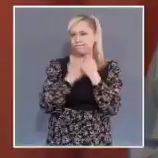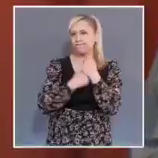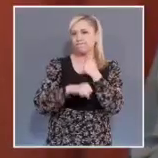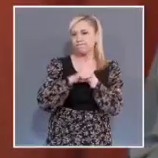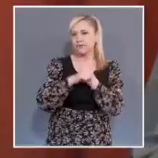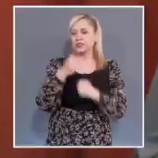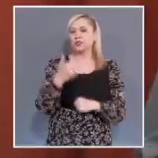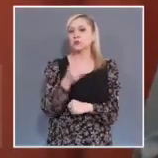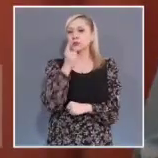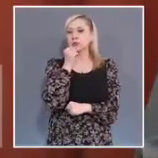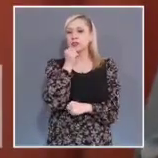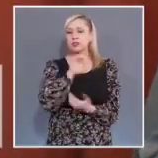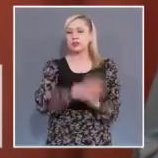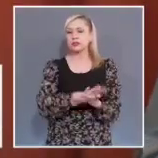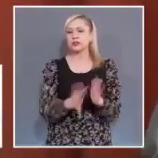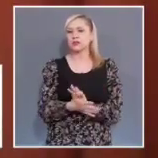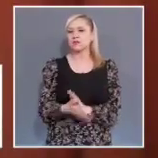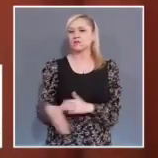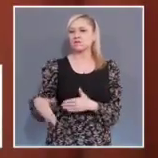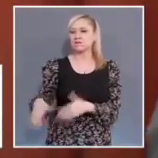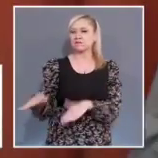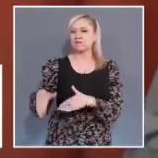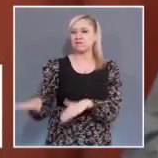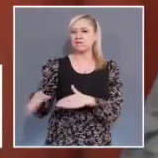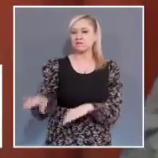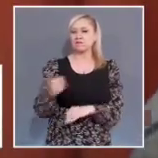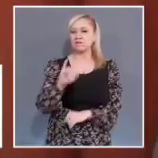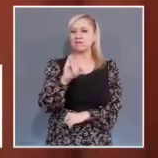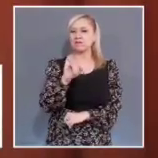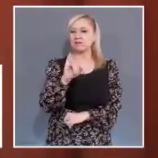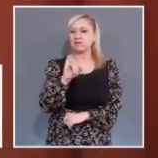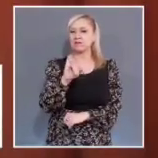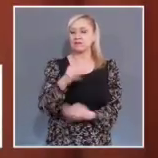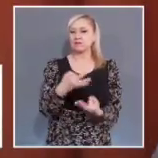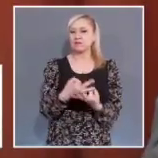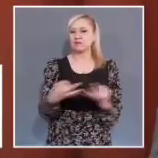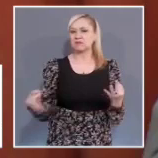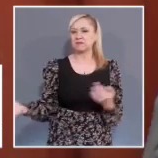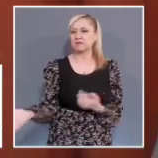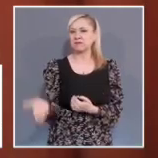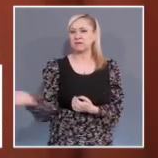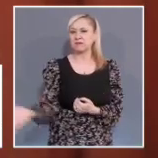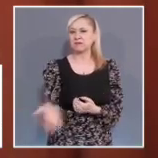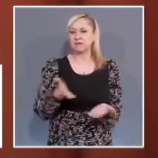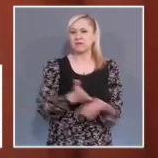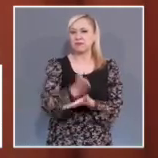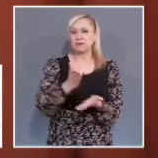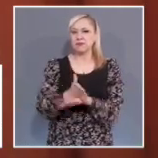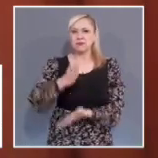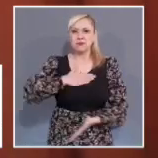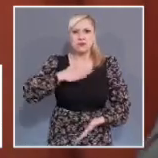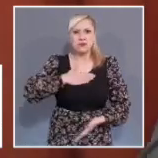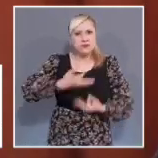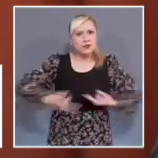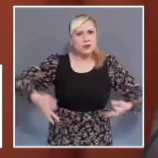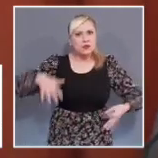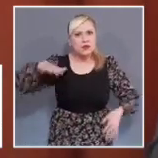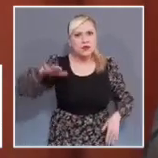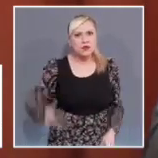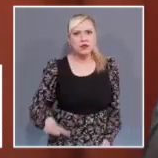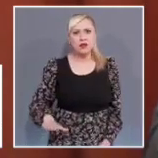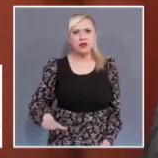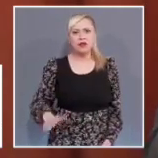estatales. Hay grupos que están estableciendo un control territorial de esta sierra para poder ejercer esta tala